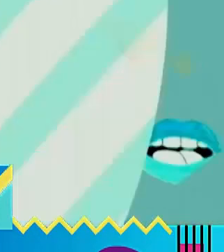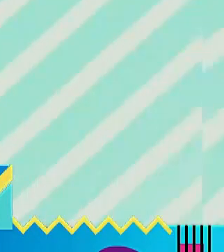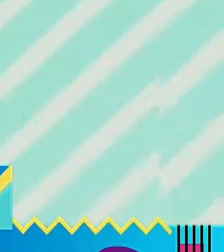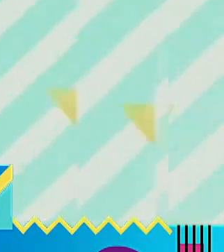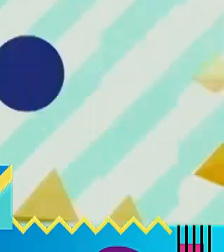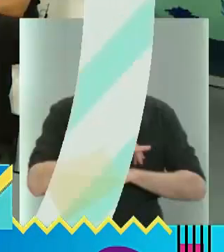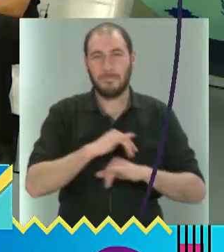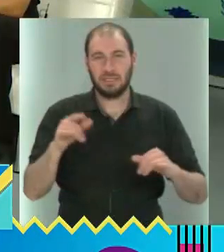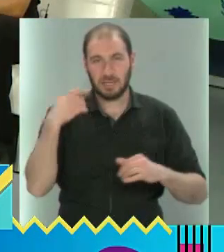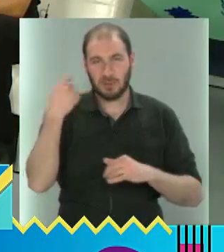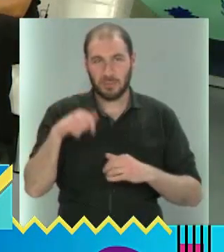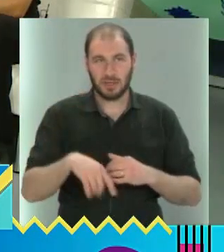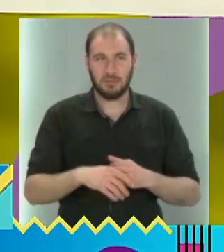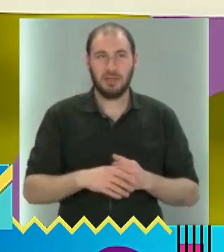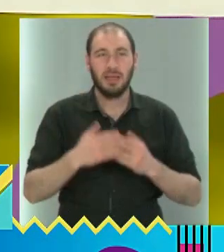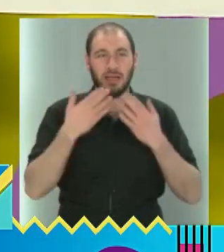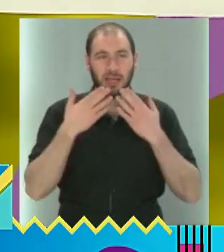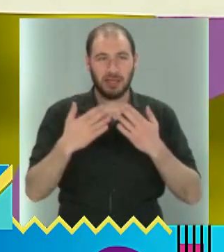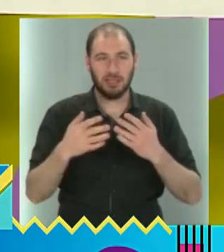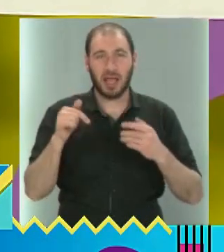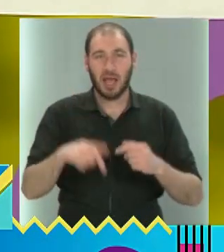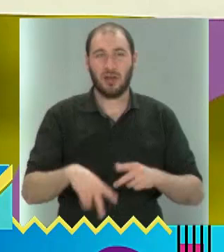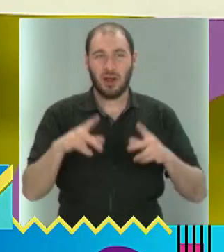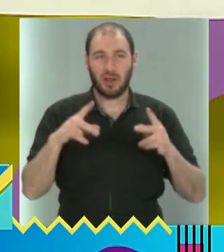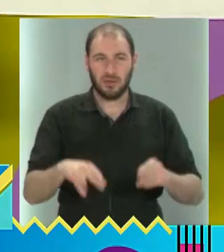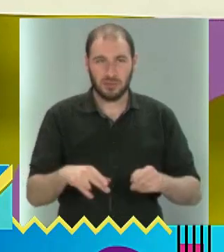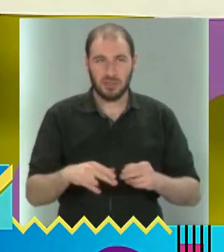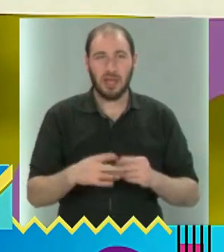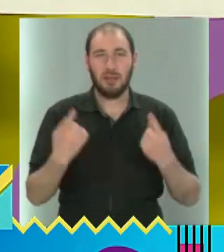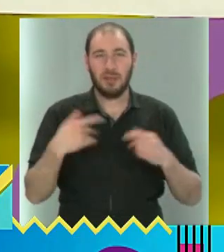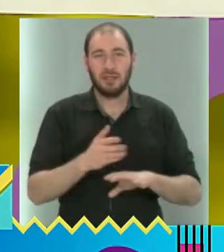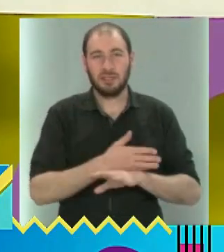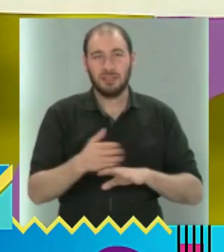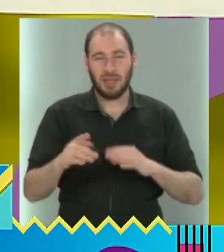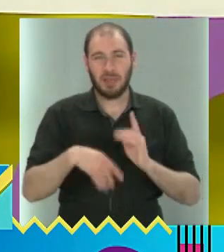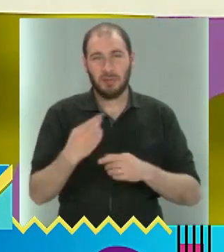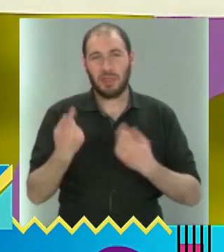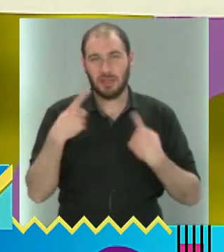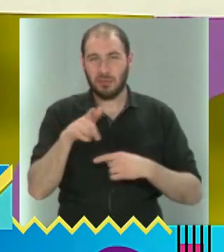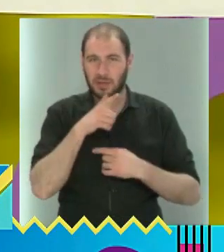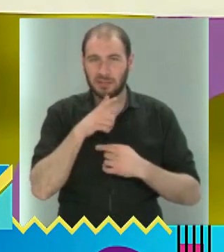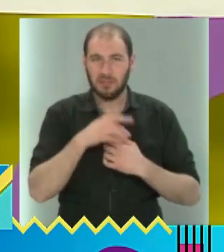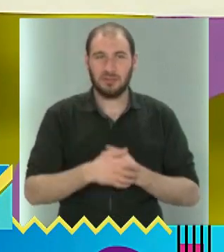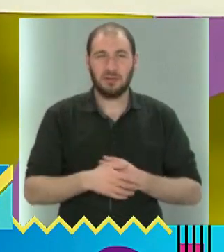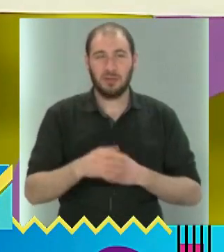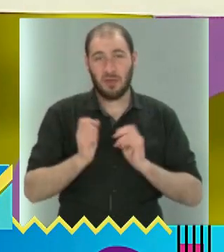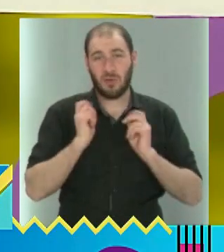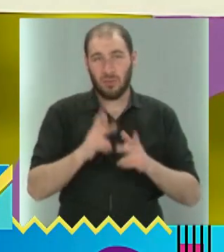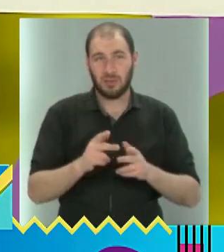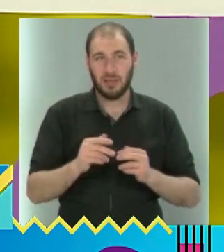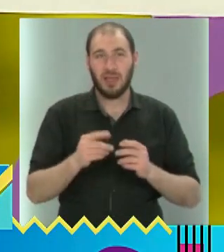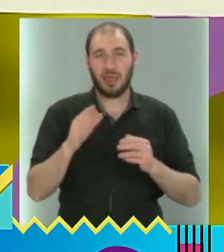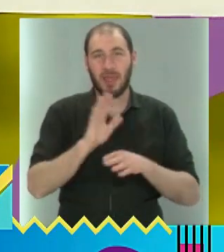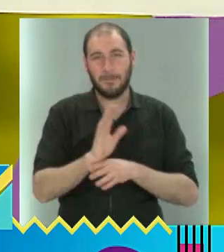quieren transmitir en este programa. Les agradezco y nos vamos a ir a un corte, pero vamos a continuar enseguida con más distintos parecidos. Y se los dije, el